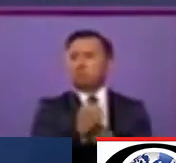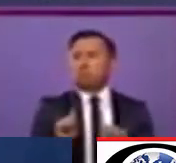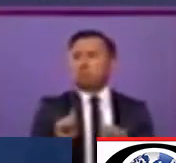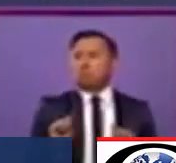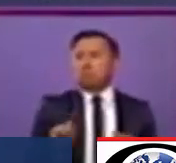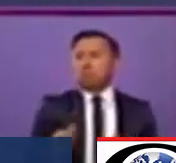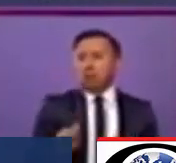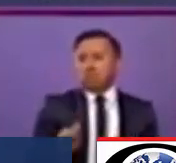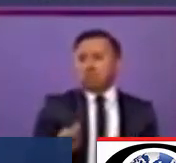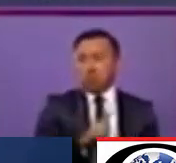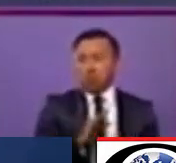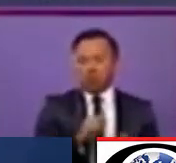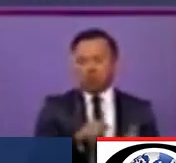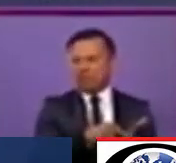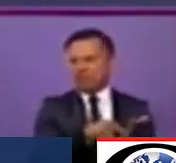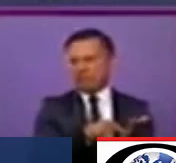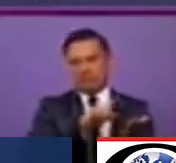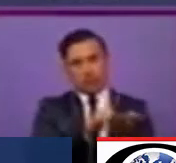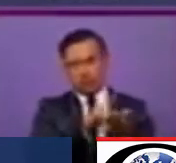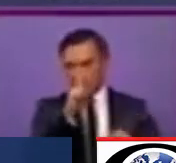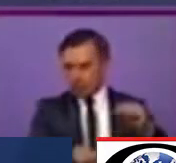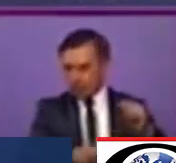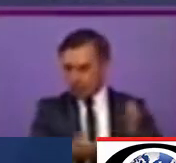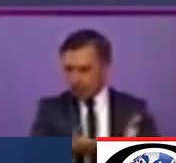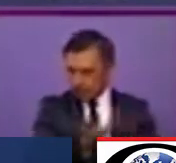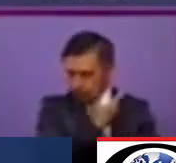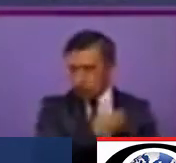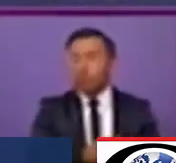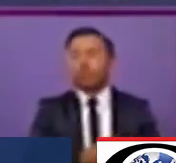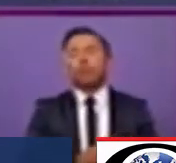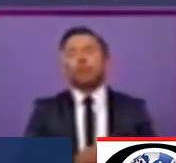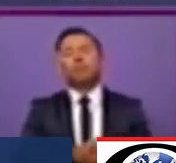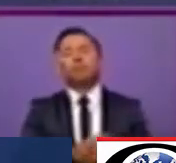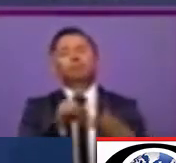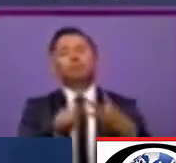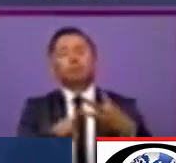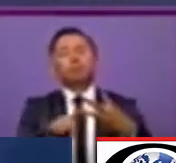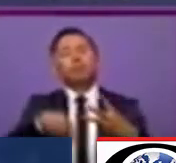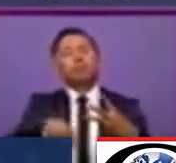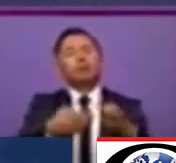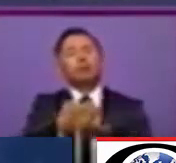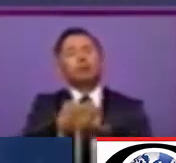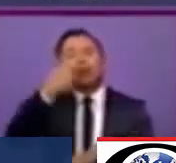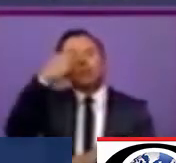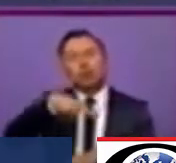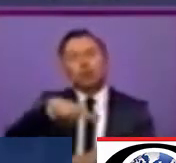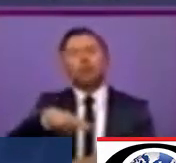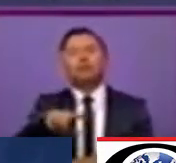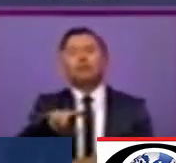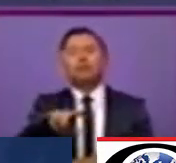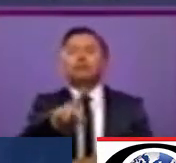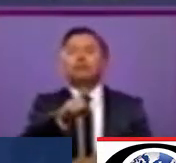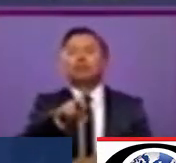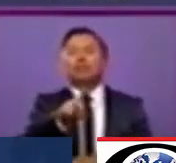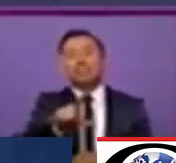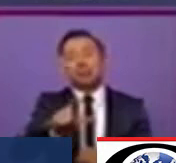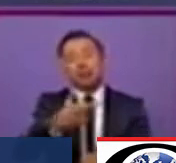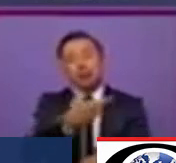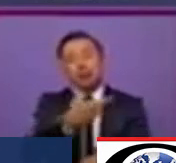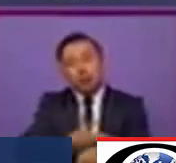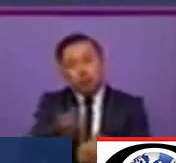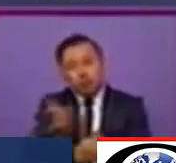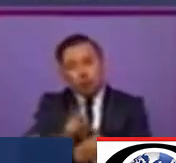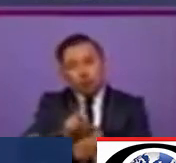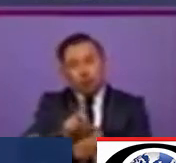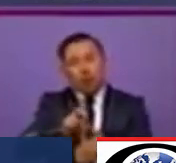con los candidatos el día de hoy. Y bueno, en ese sentido también de las entrevistas, Eduardo, pues esperemos que todos no se